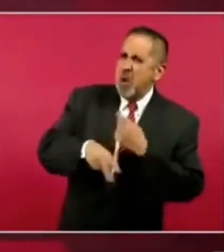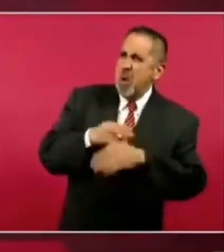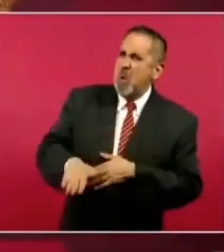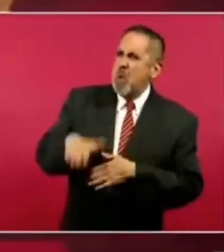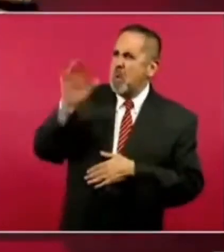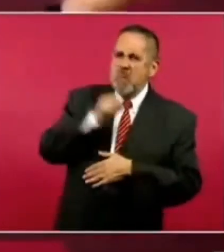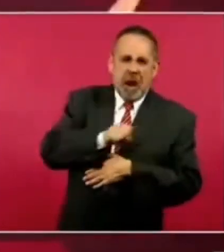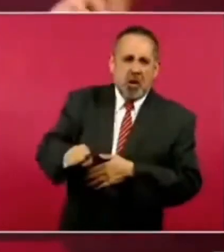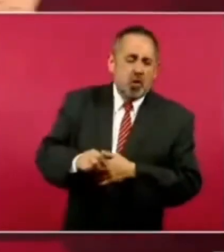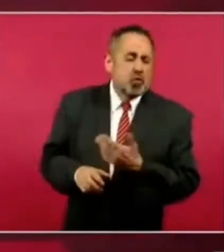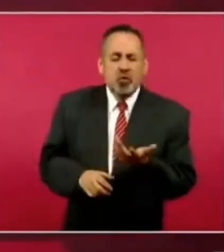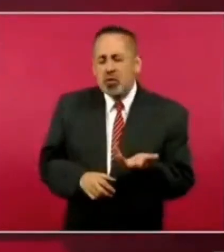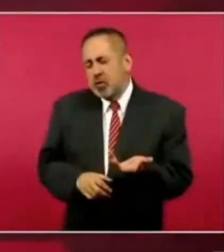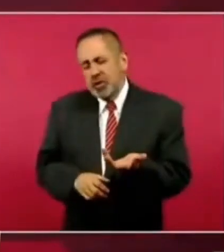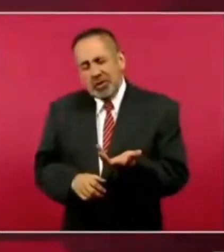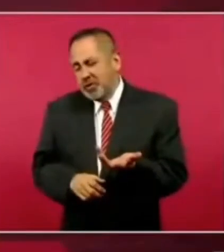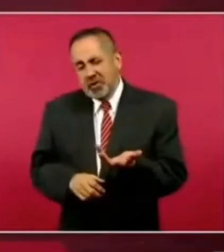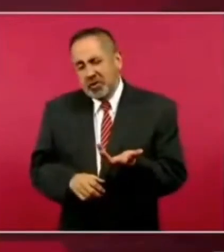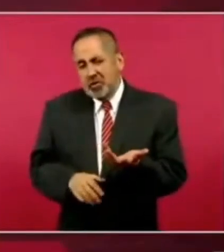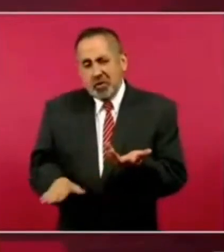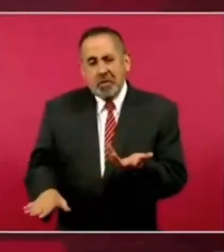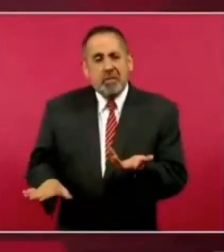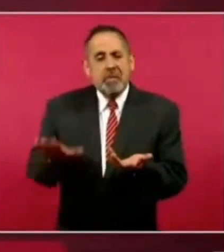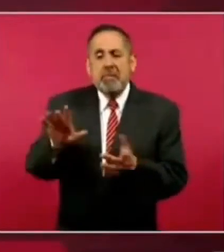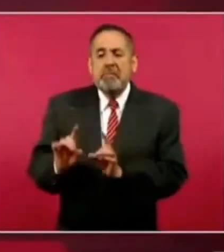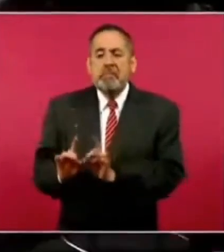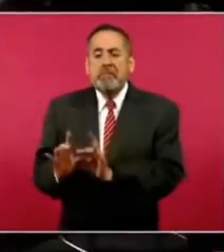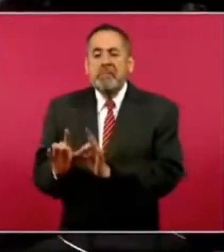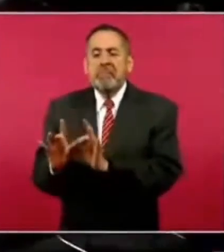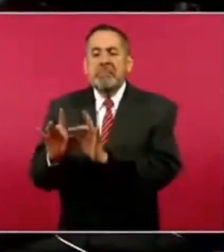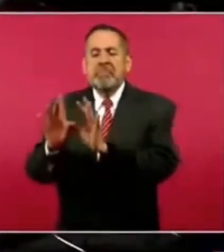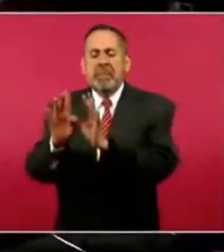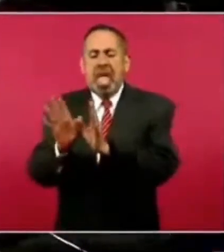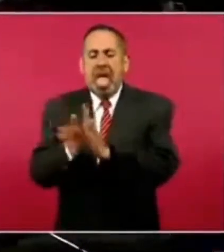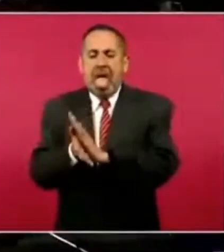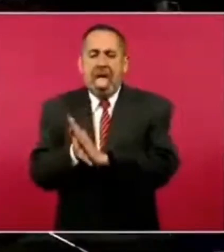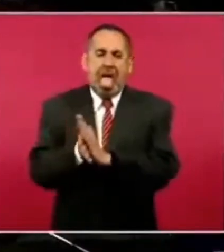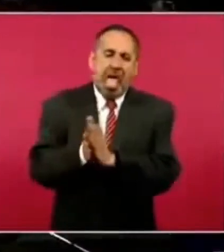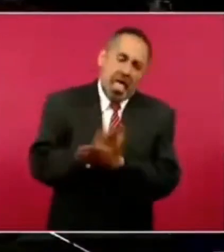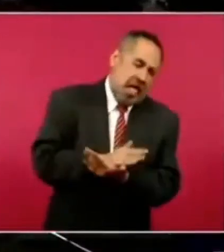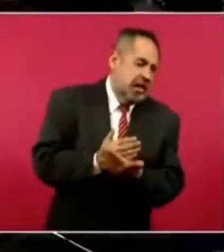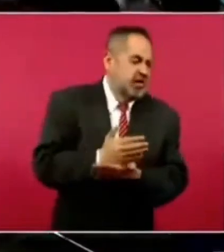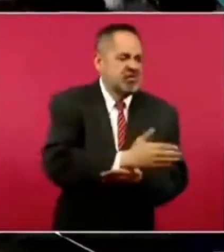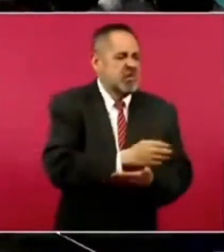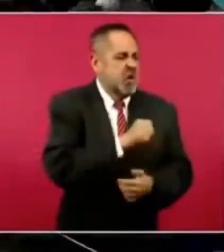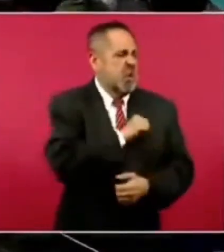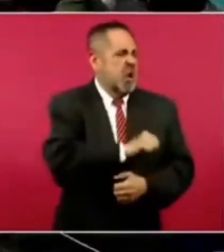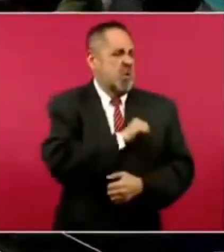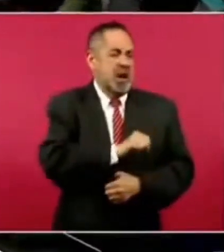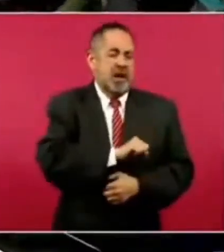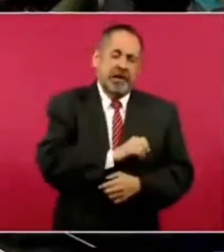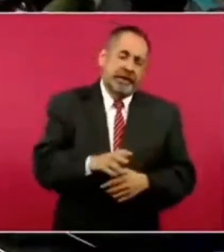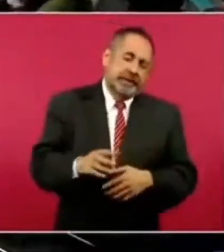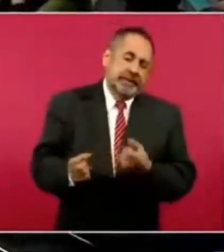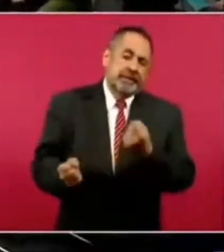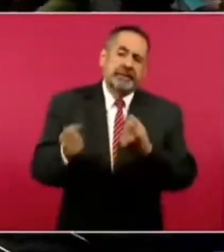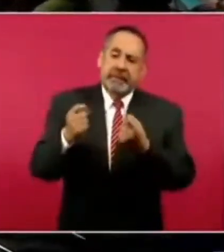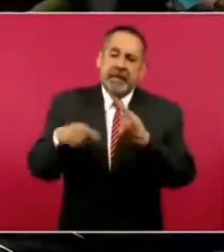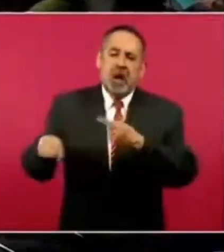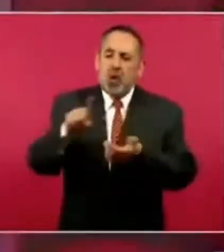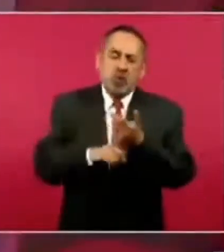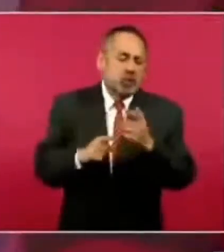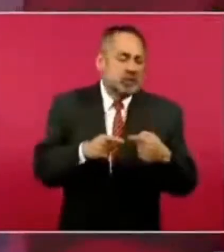que no es malo por naturaleza, sino que son las circunstancias las que llevan a algunos a tomar el camino de